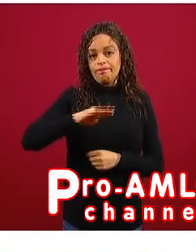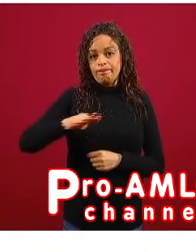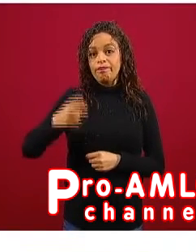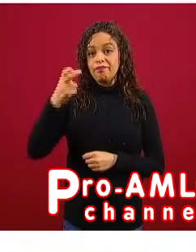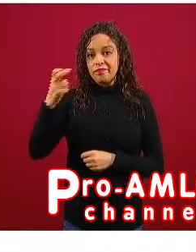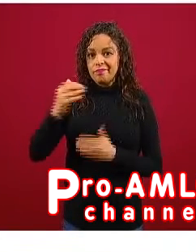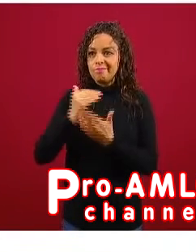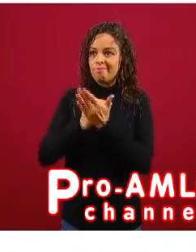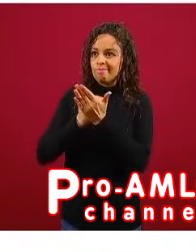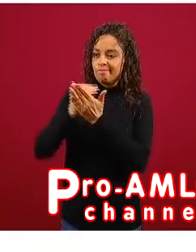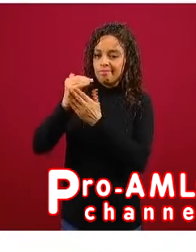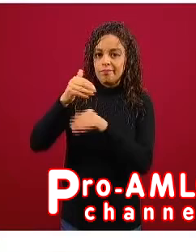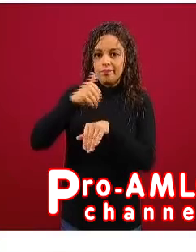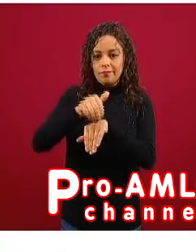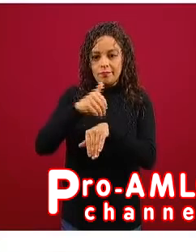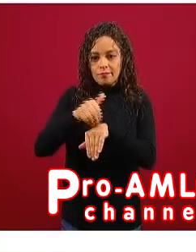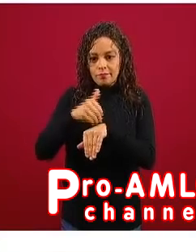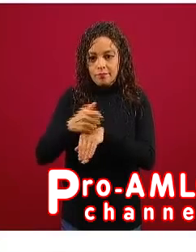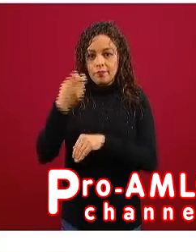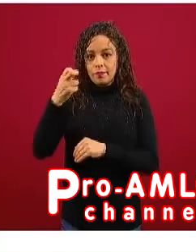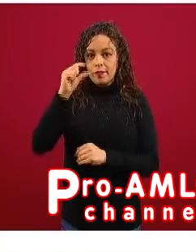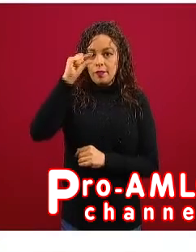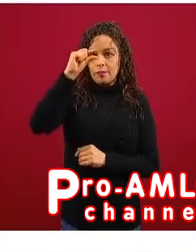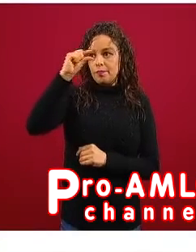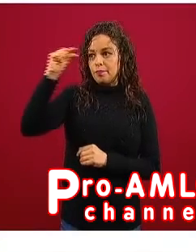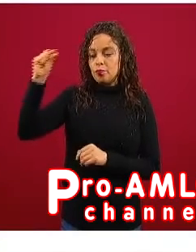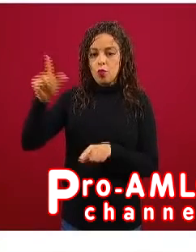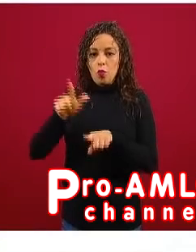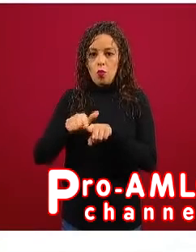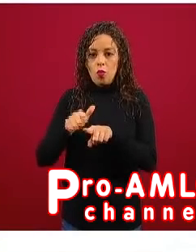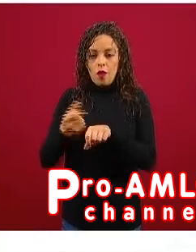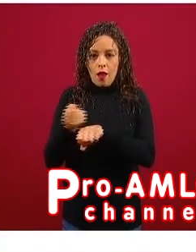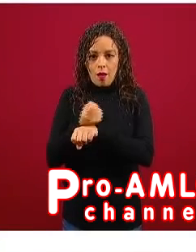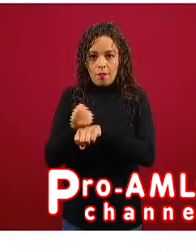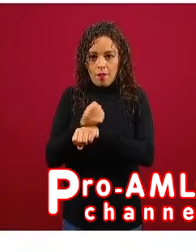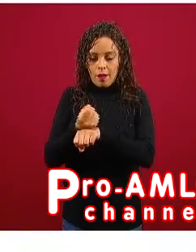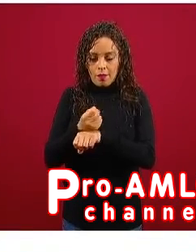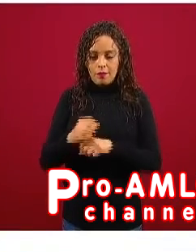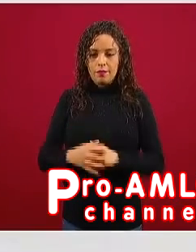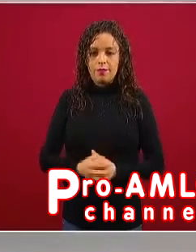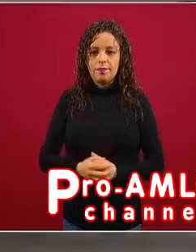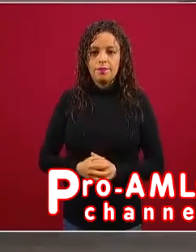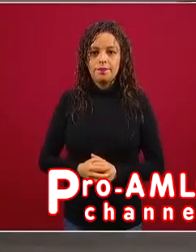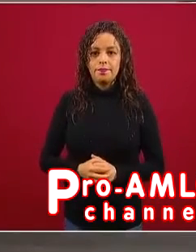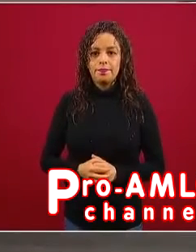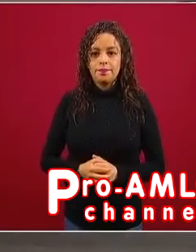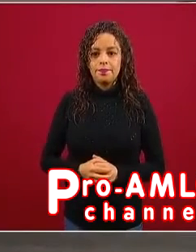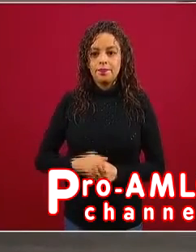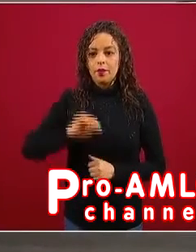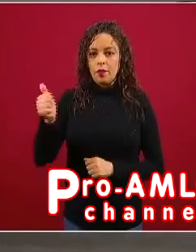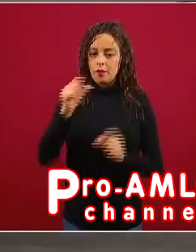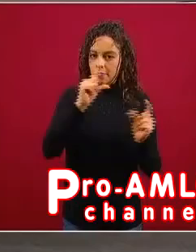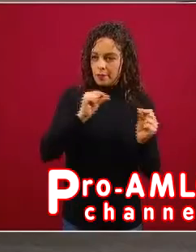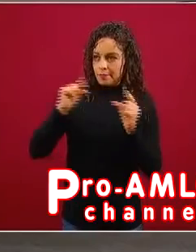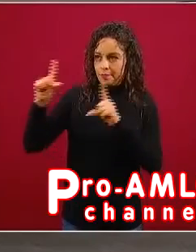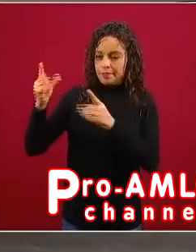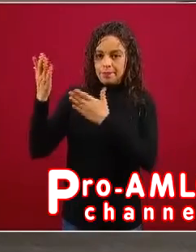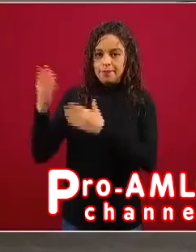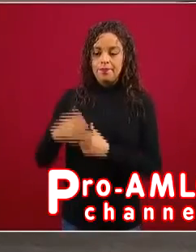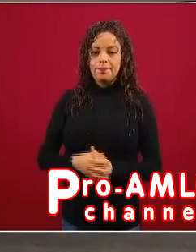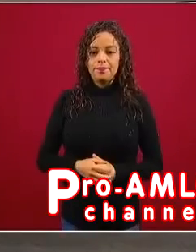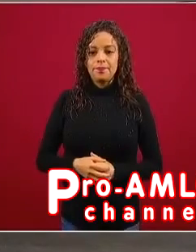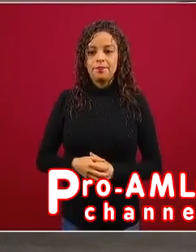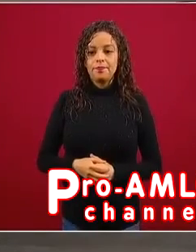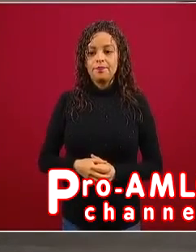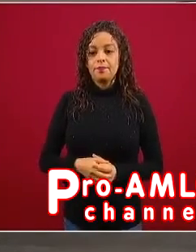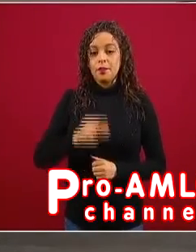tienen las barritas amarillas en la parte superior. La siguiente diapositiva, vamos a ver